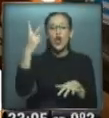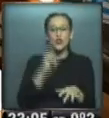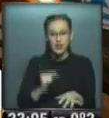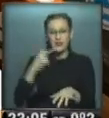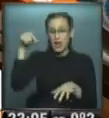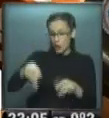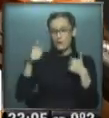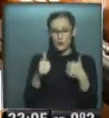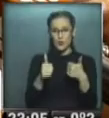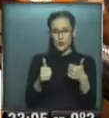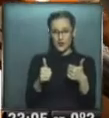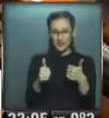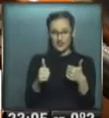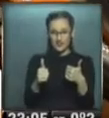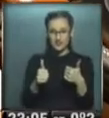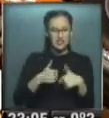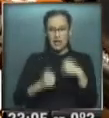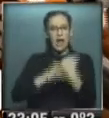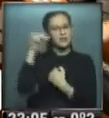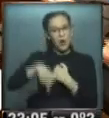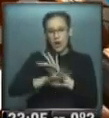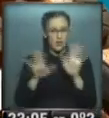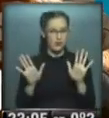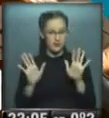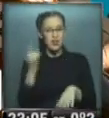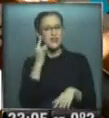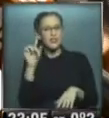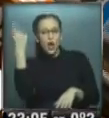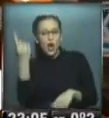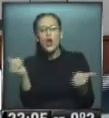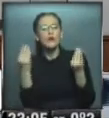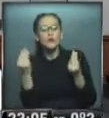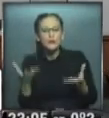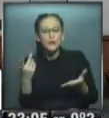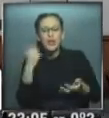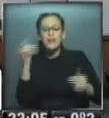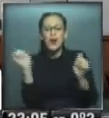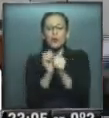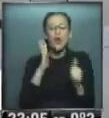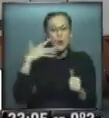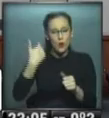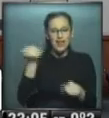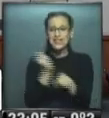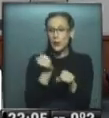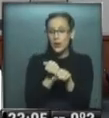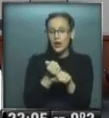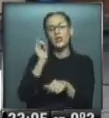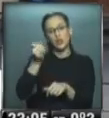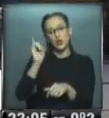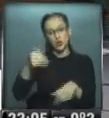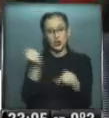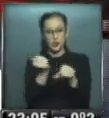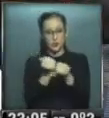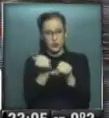estable. Es todo lo que nos dijeron hasta ahora. ¿Él vive solo? ¿Con quién vive? Vive con la abuela. ¿Trabaja? Milton trabaja en motoquero,